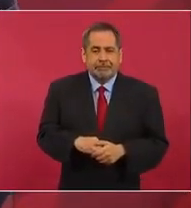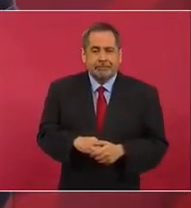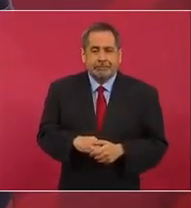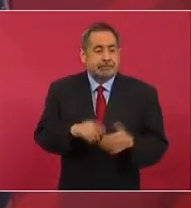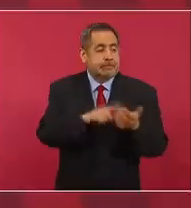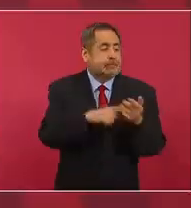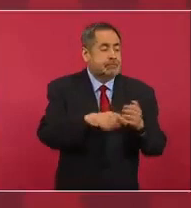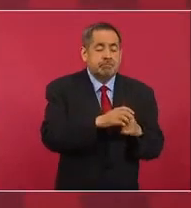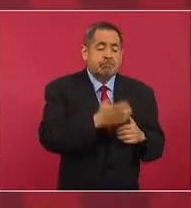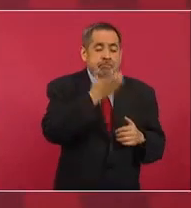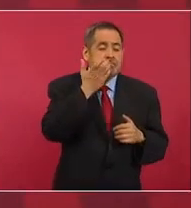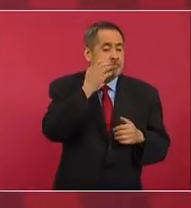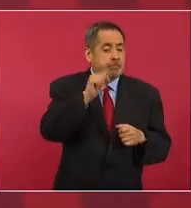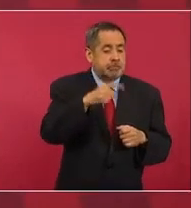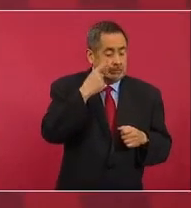conservadores